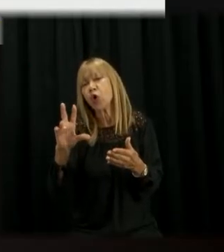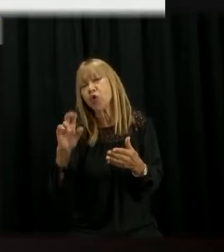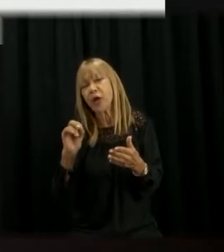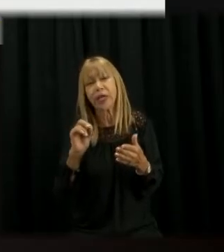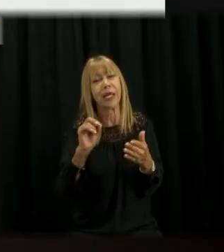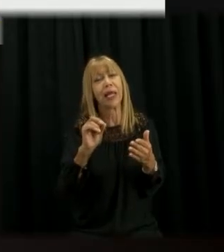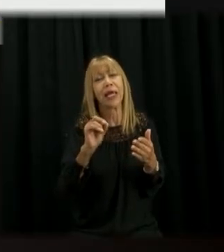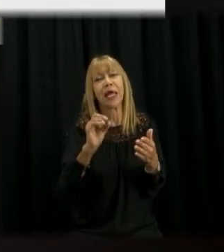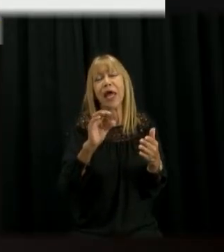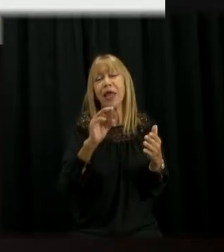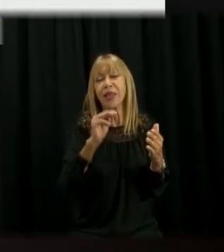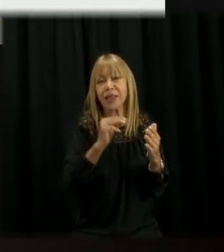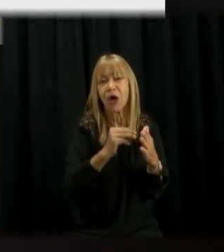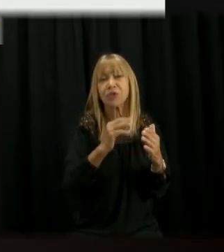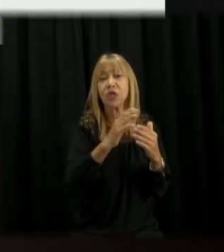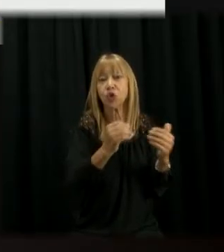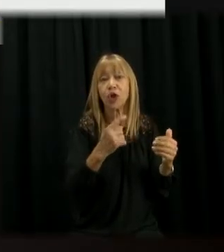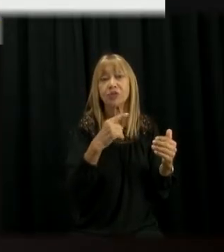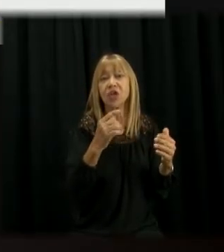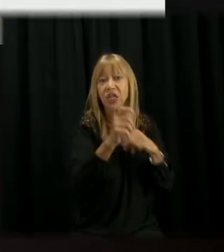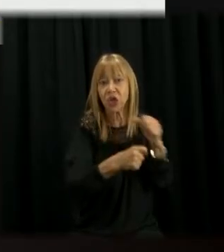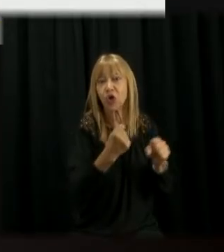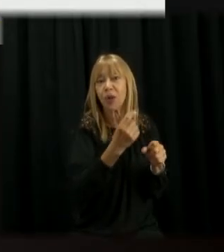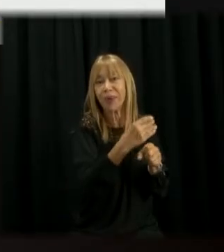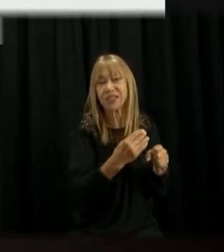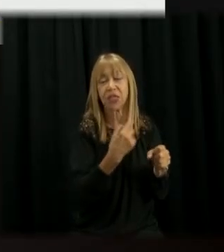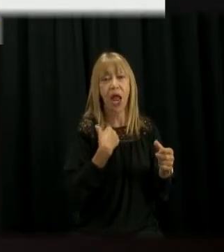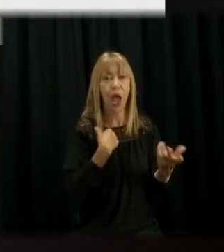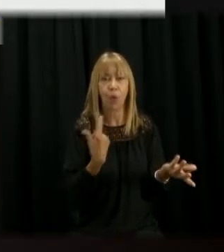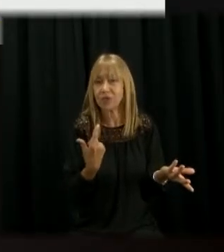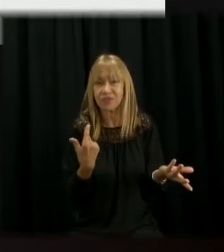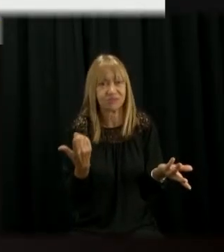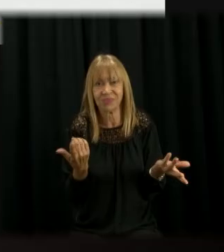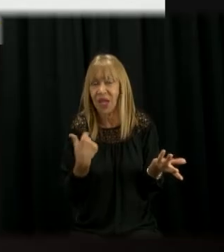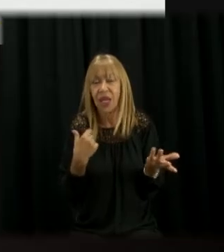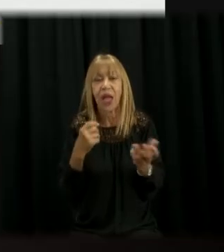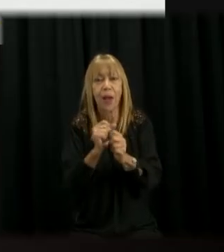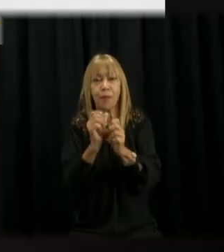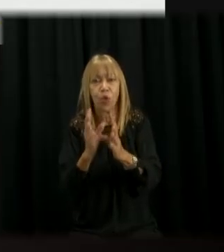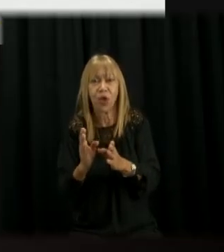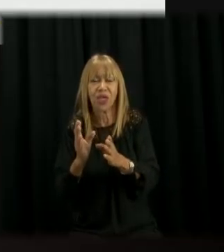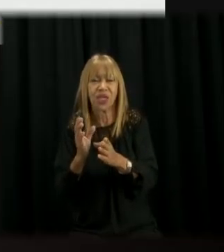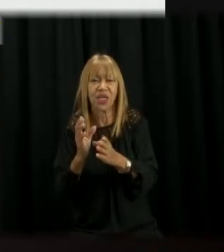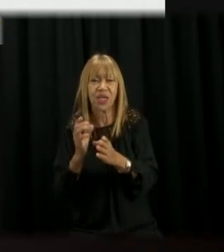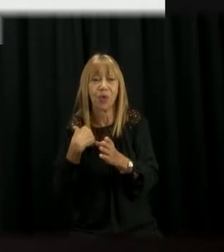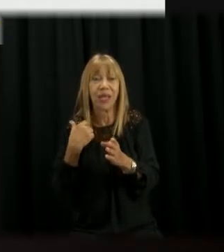yo generaba $30,000 anuales y era un empleado.